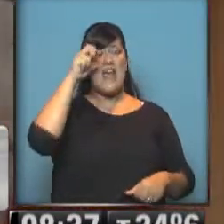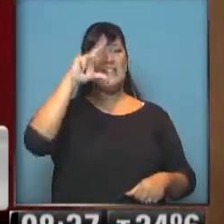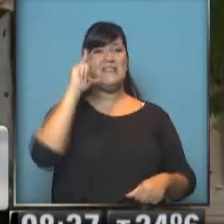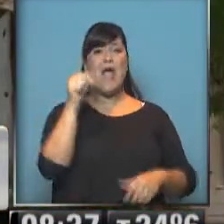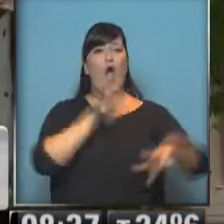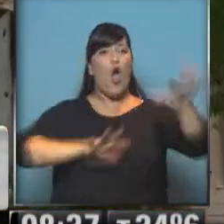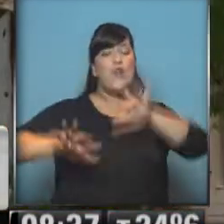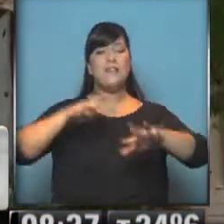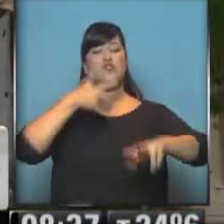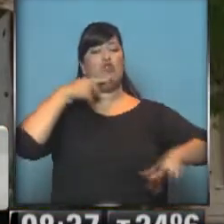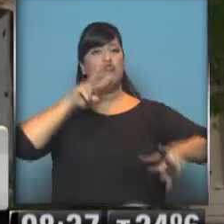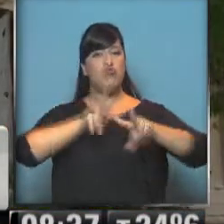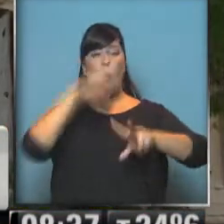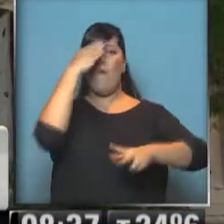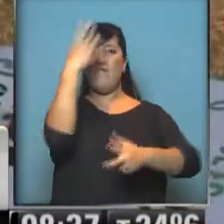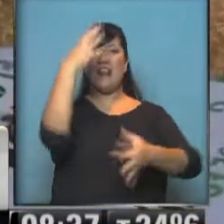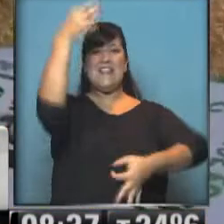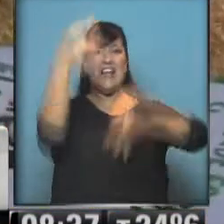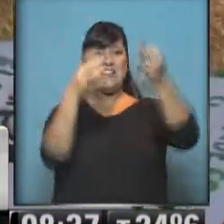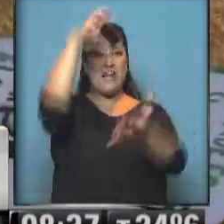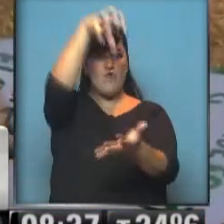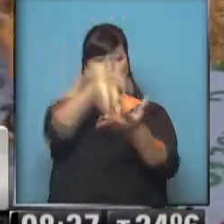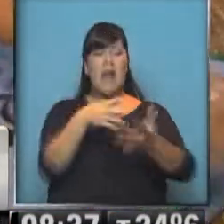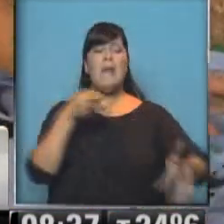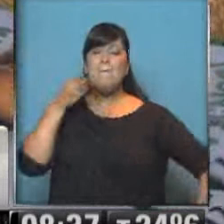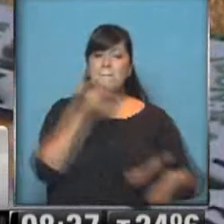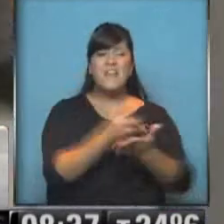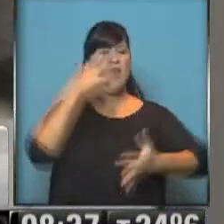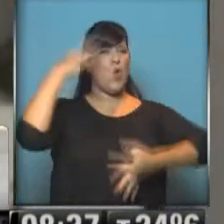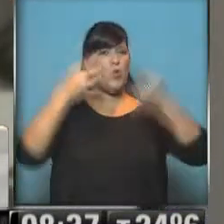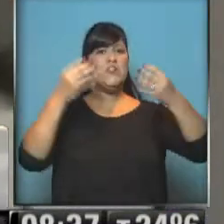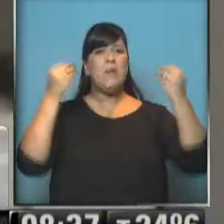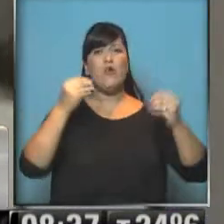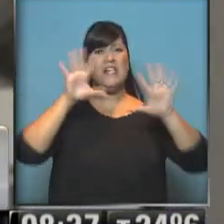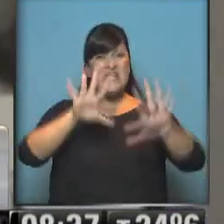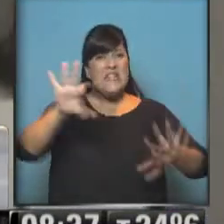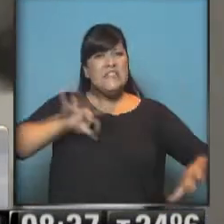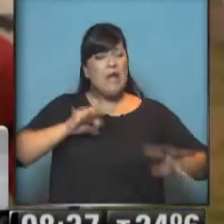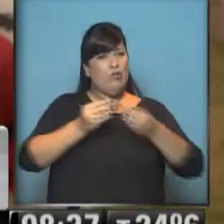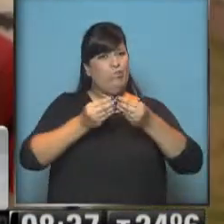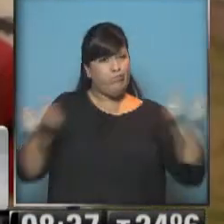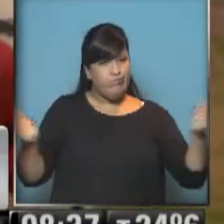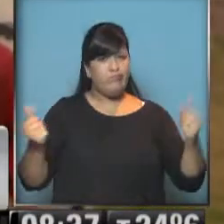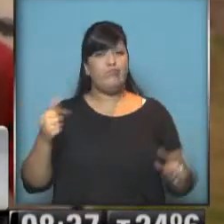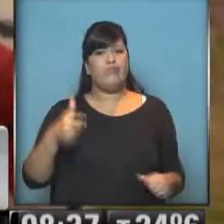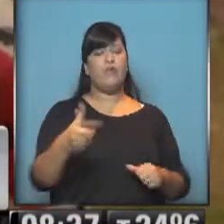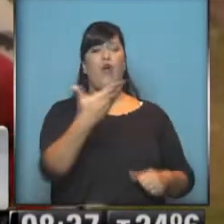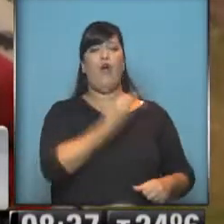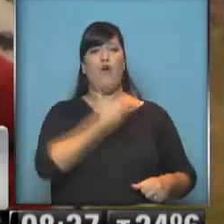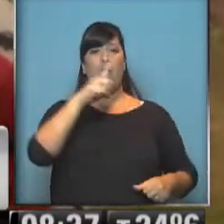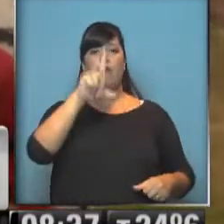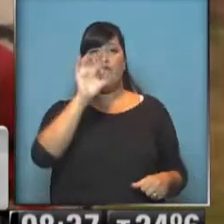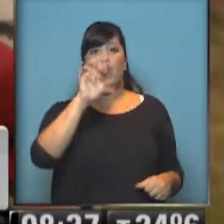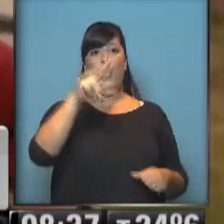al Palacio de Tribunales para exigir justicia a 10 años de su desaparición. Florencia no está en un